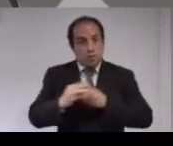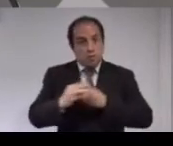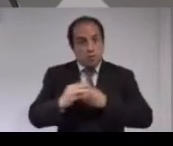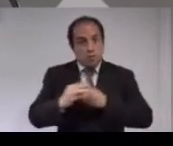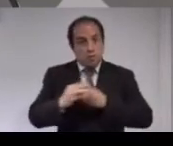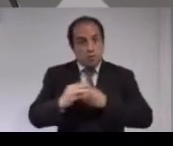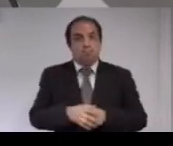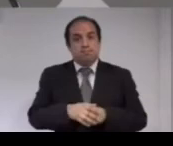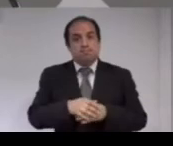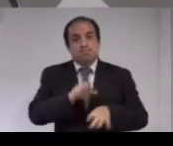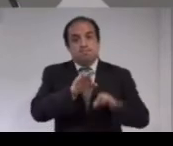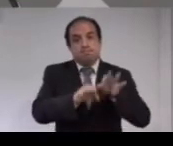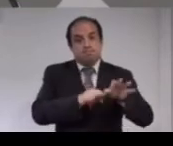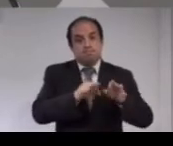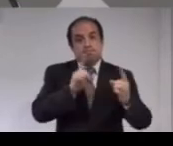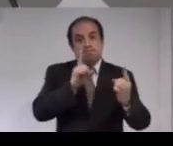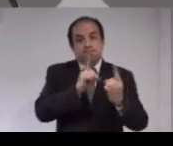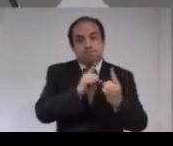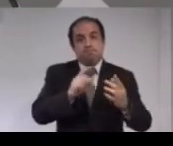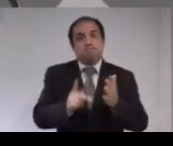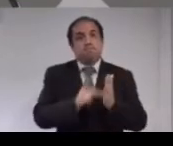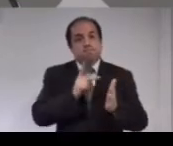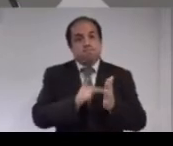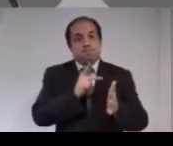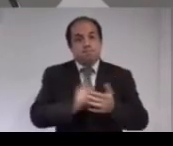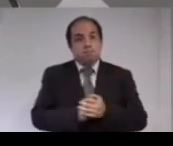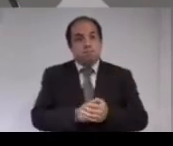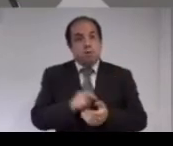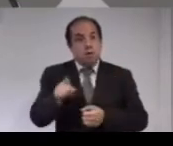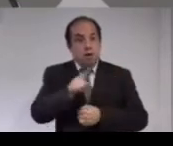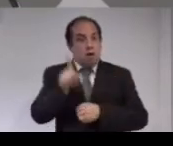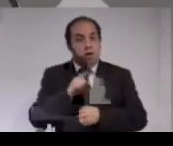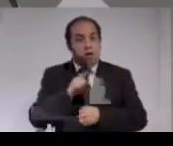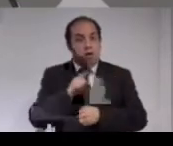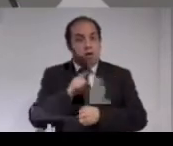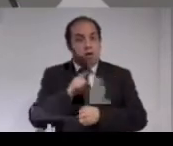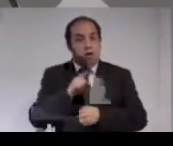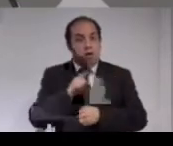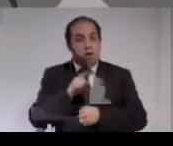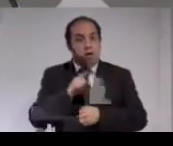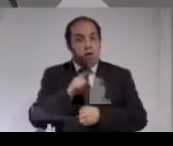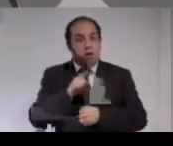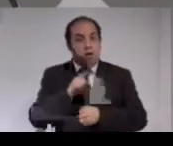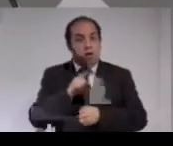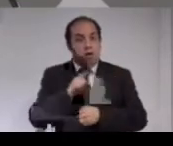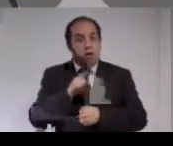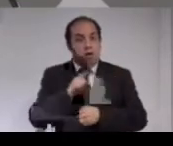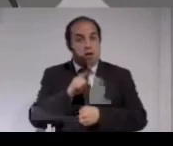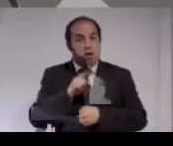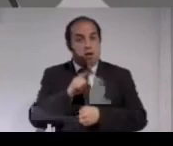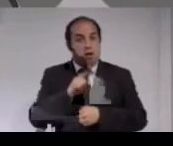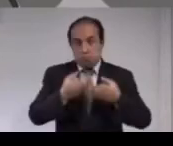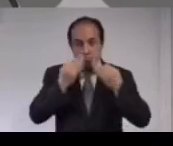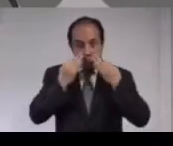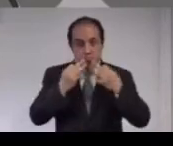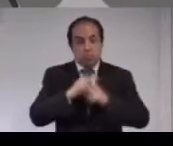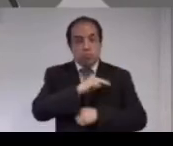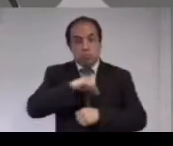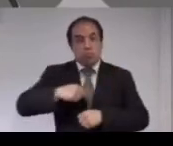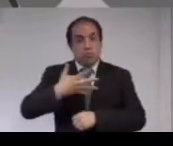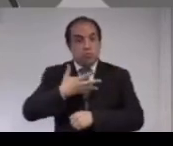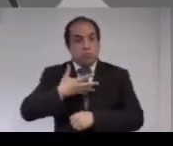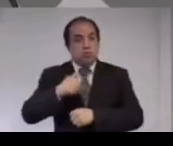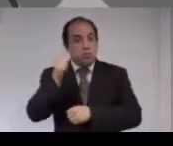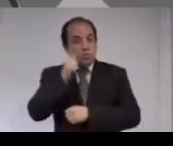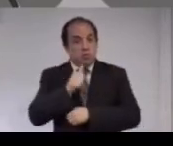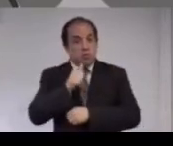representar un riesgo para otras, para dialogar. Ya no se aceptó ni la intermediación de la comisión, ni siquiera la dejamos, como